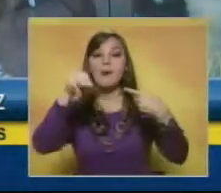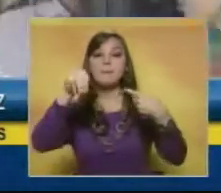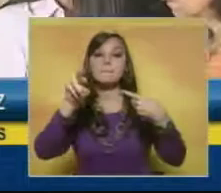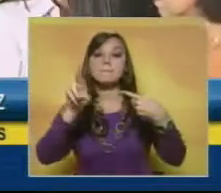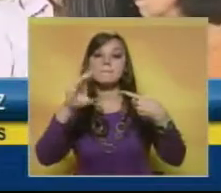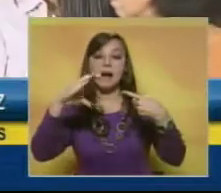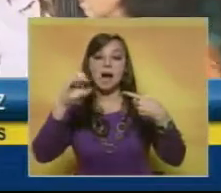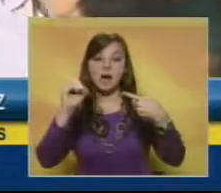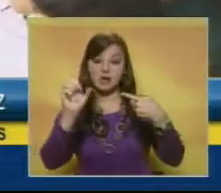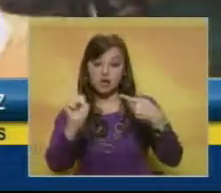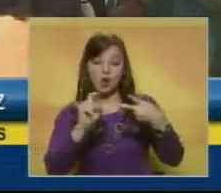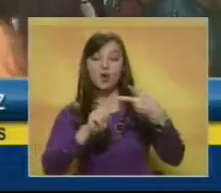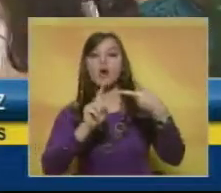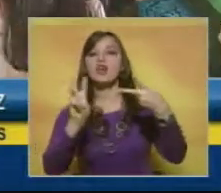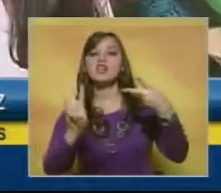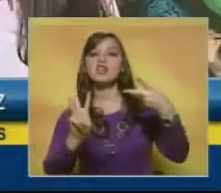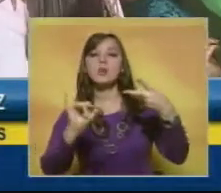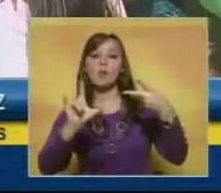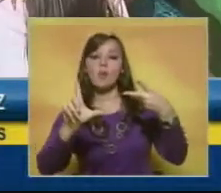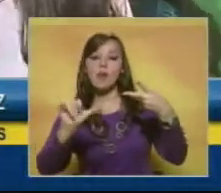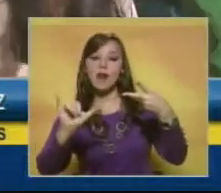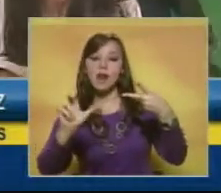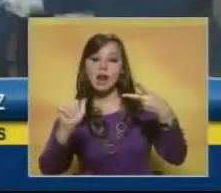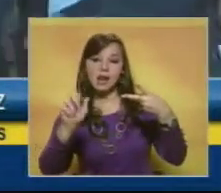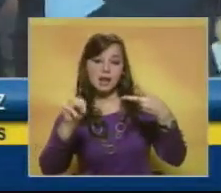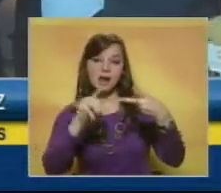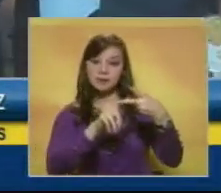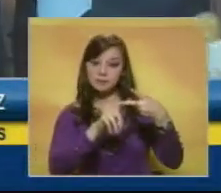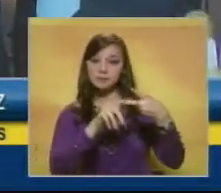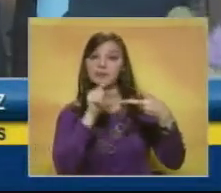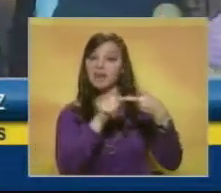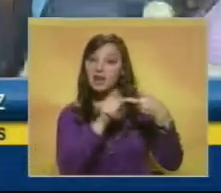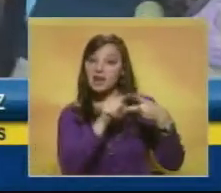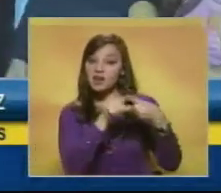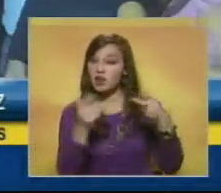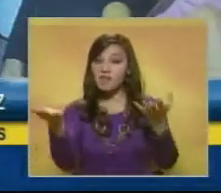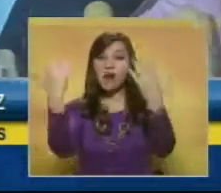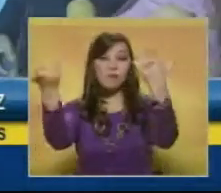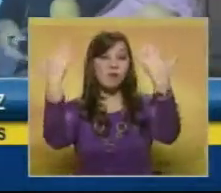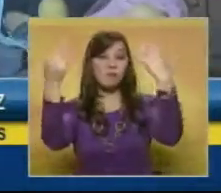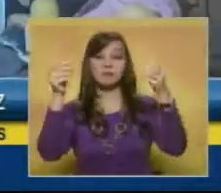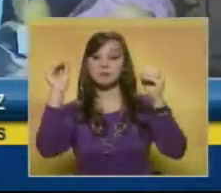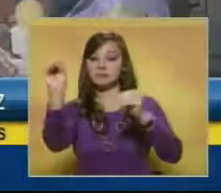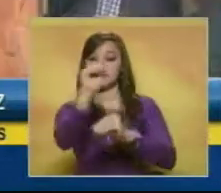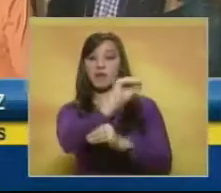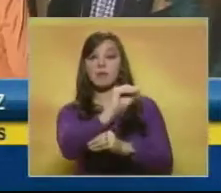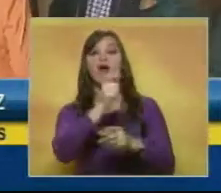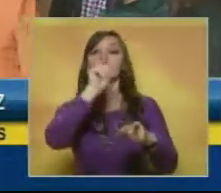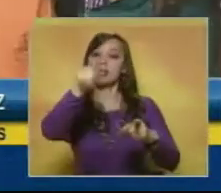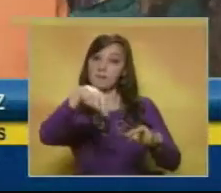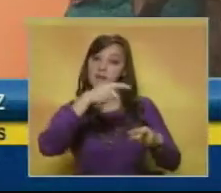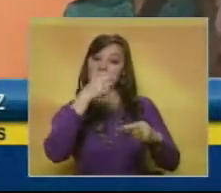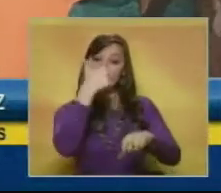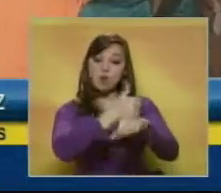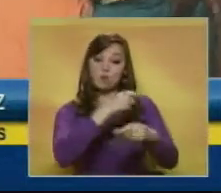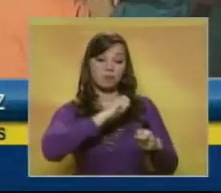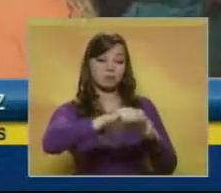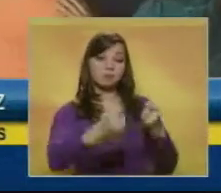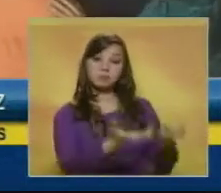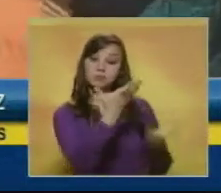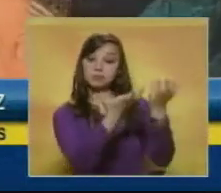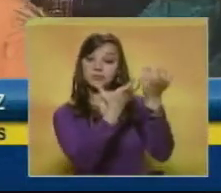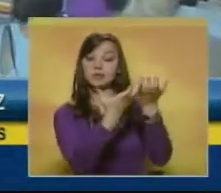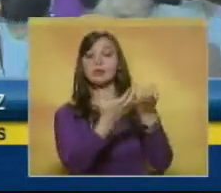Christian Holdak por presuntamente ser autores en los delitos de instigación pública, incendio, daños y